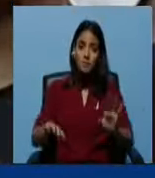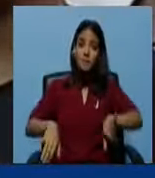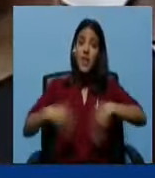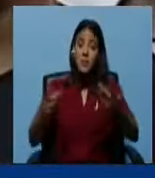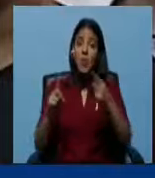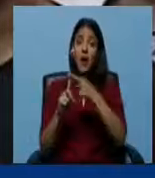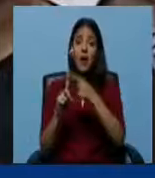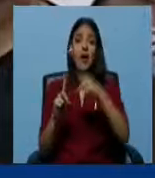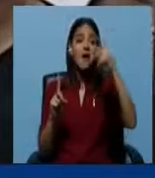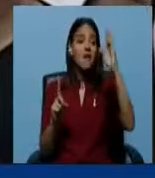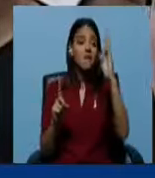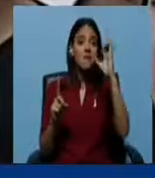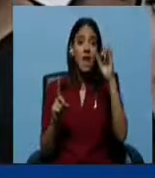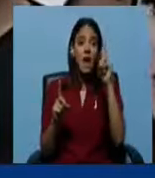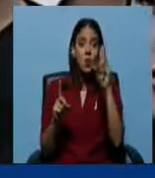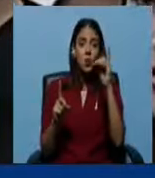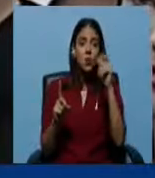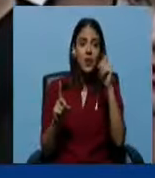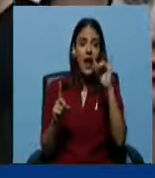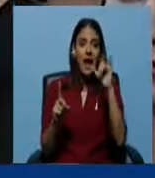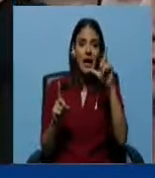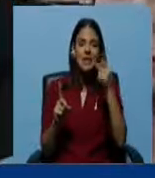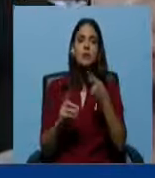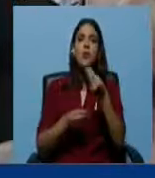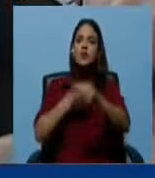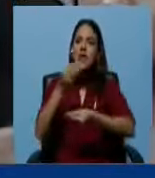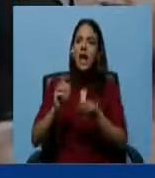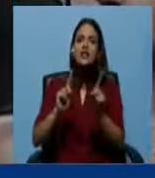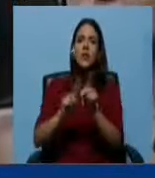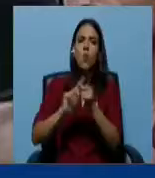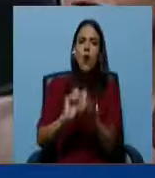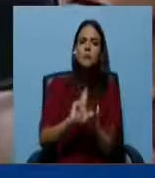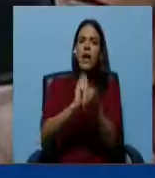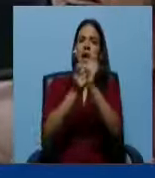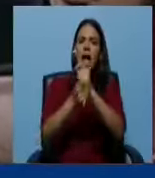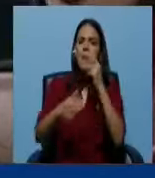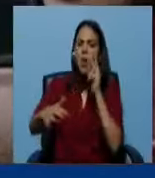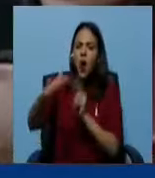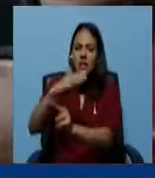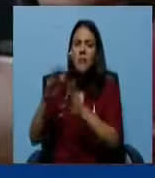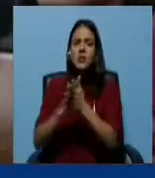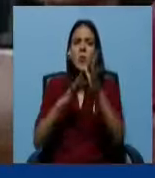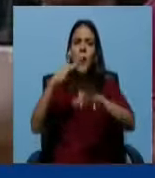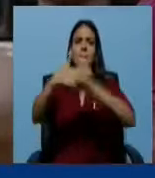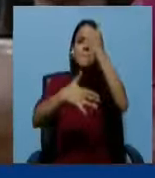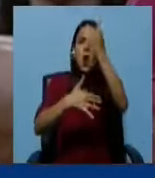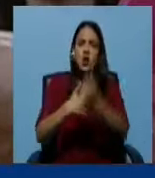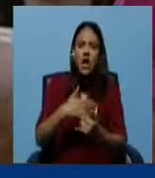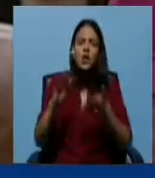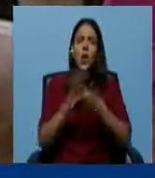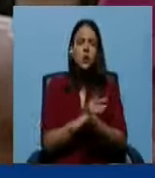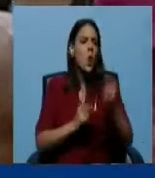feudalismo el traslado a través de los proyectos colonialistas del feudalismo